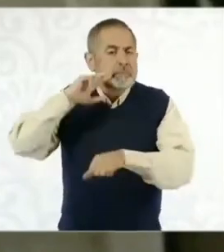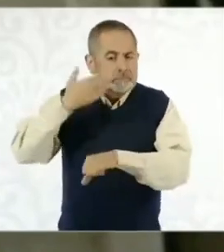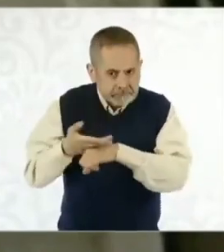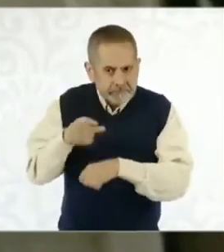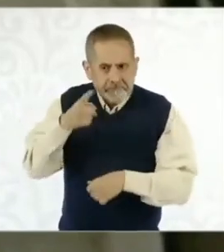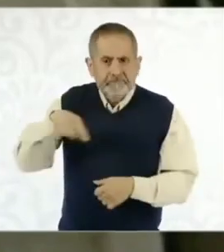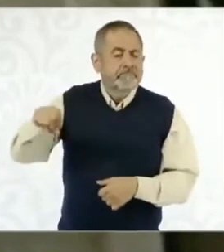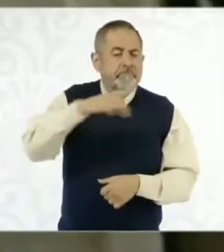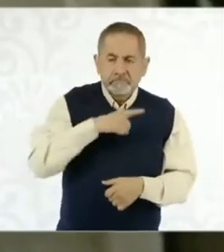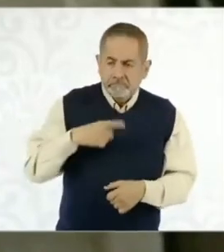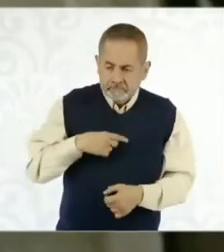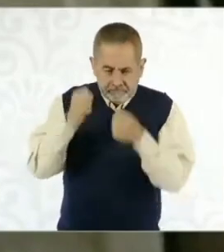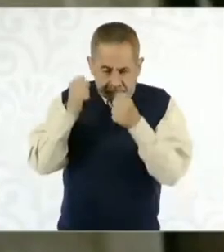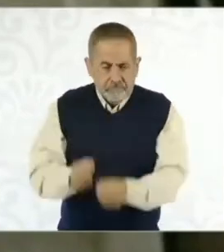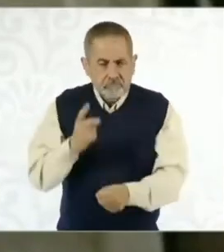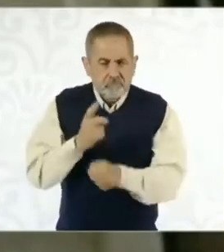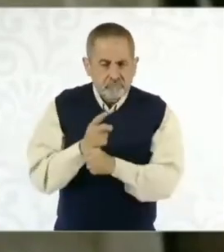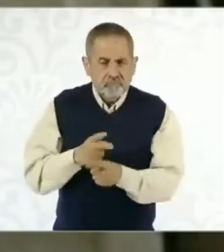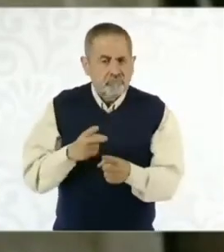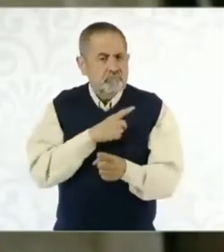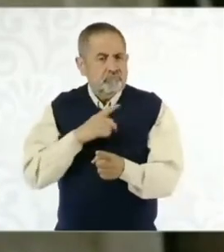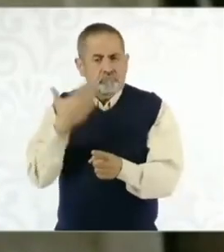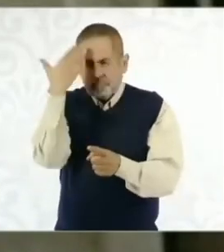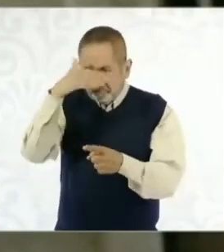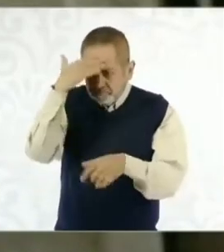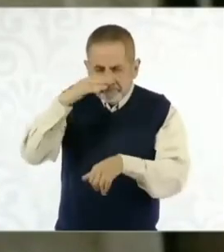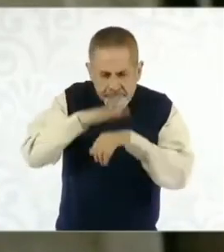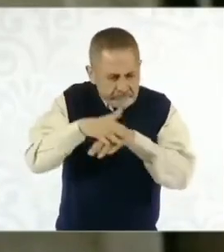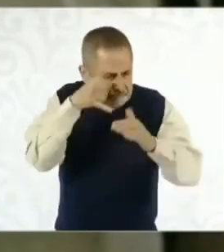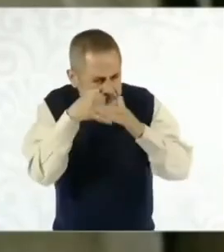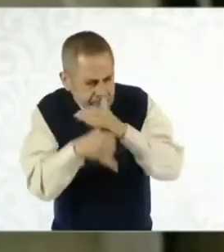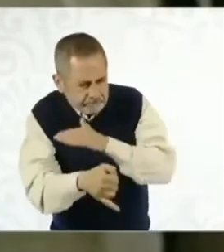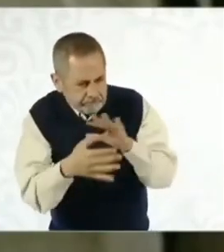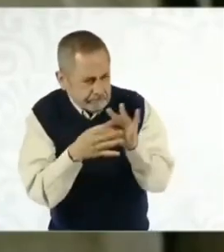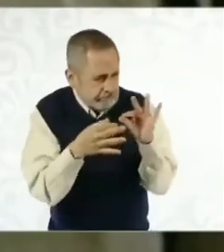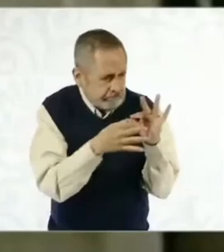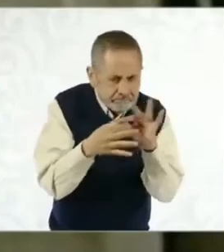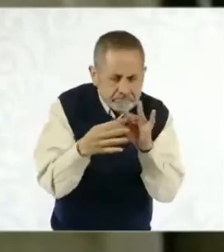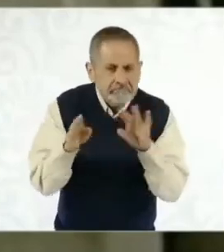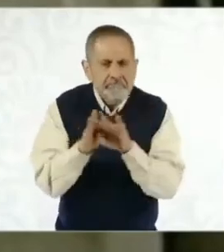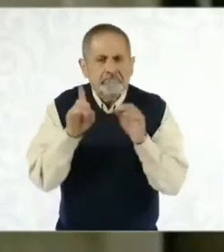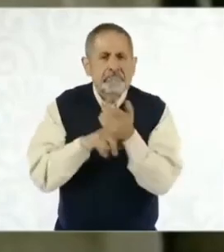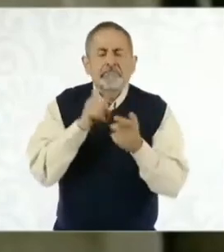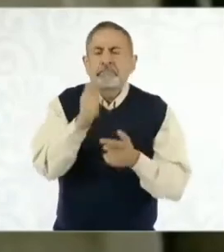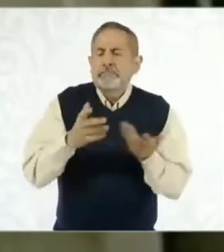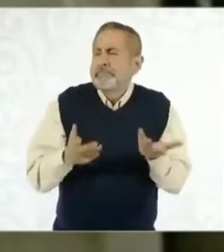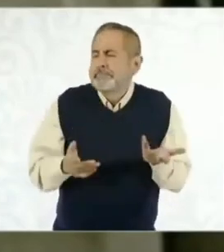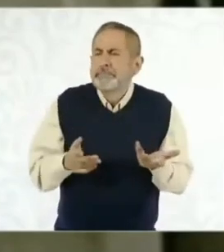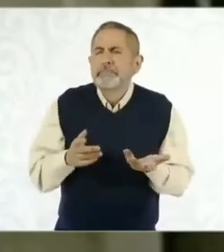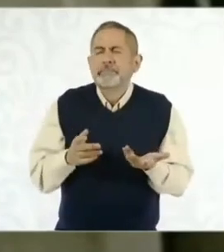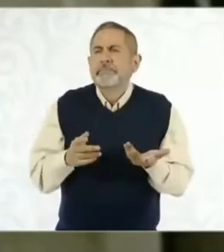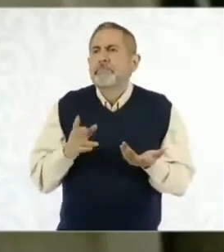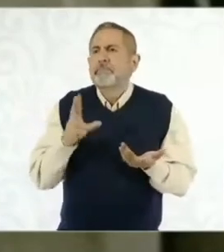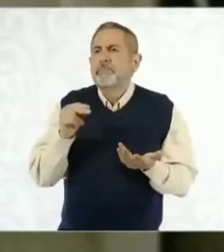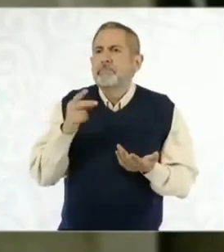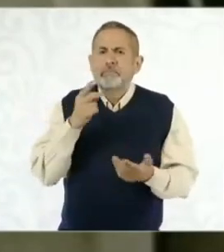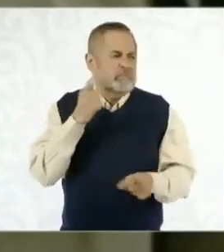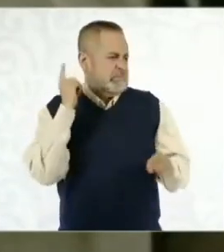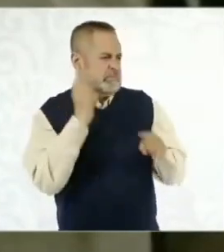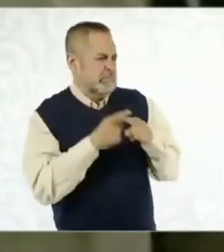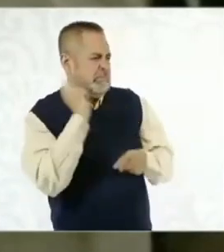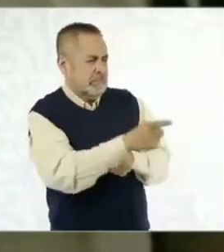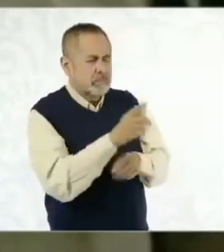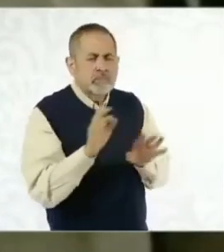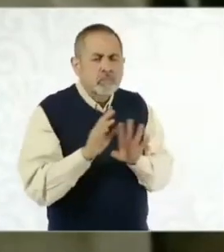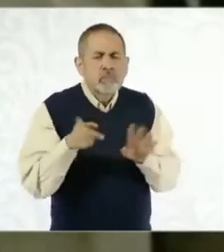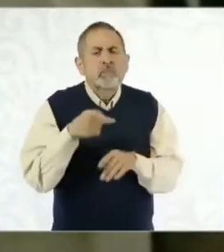responsabilidad de la seguridad, saber pues un poco más a detalle, pues no como tal señalar quiénes pudieran